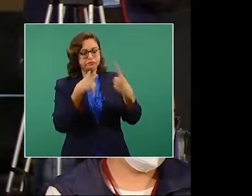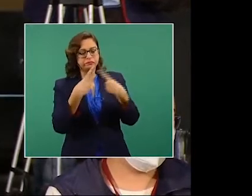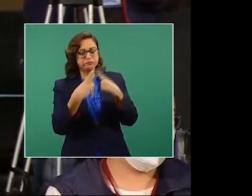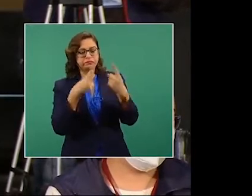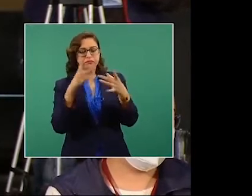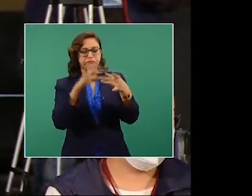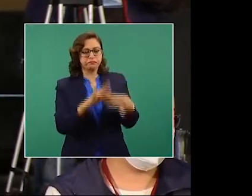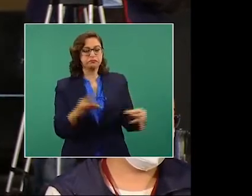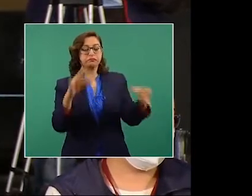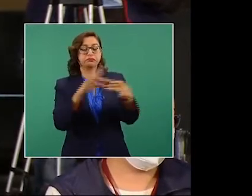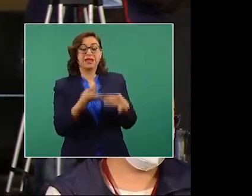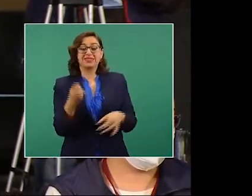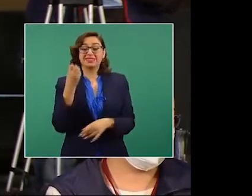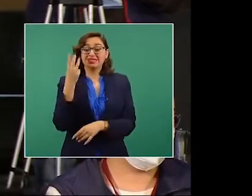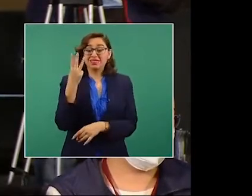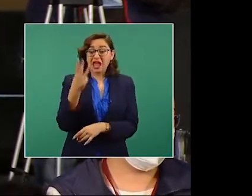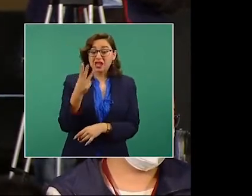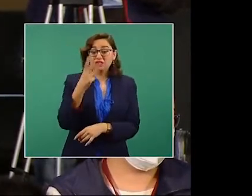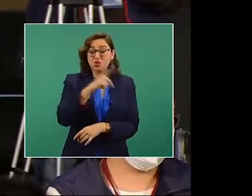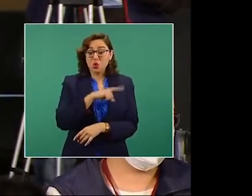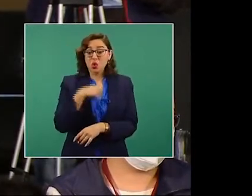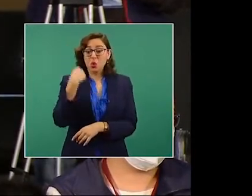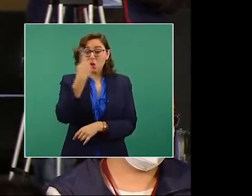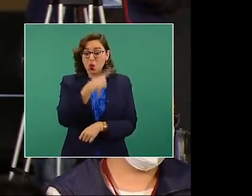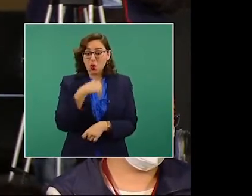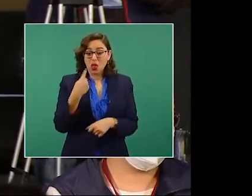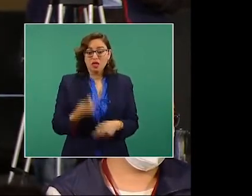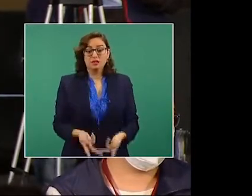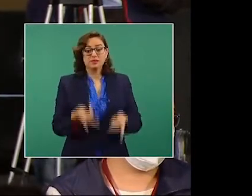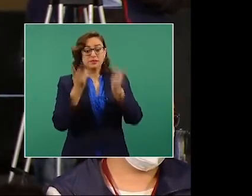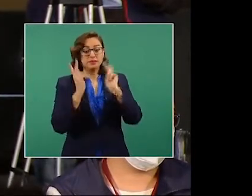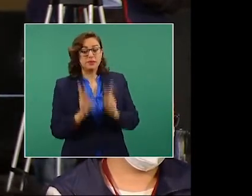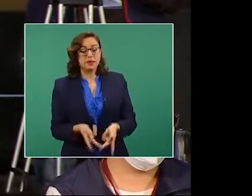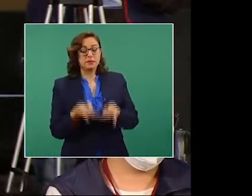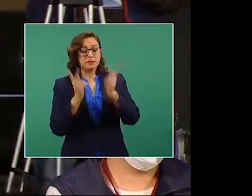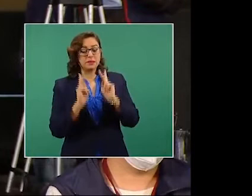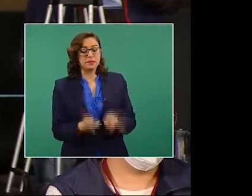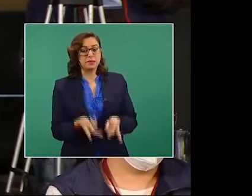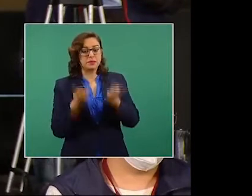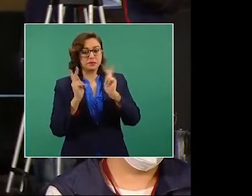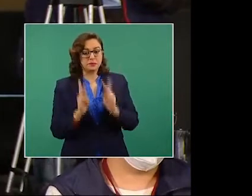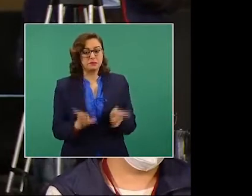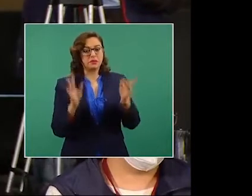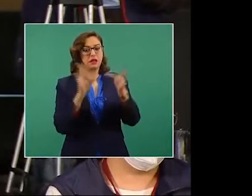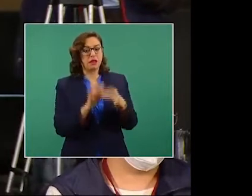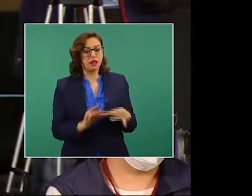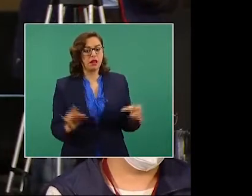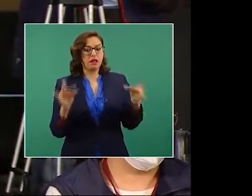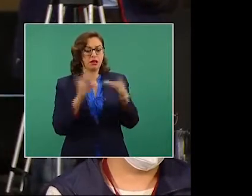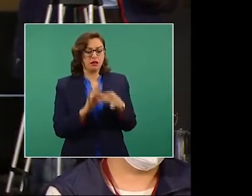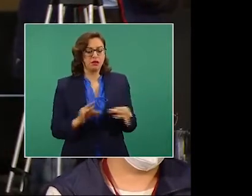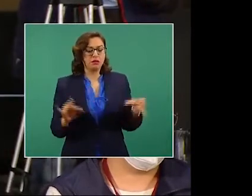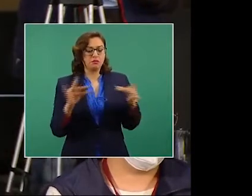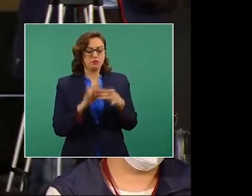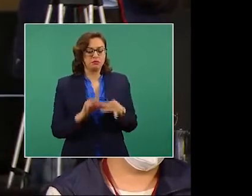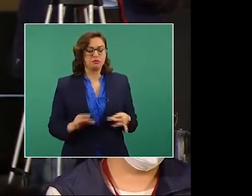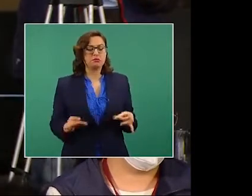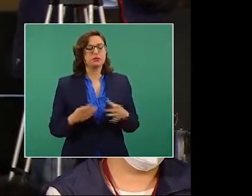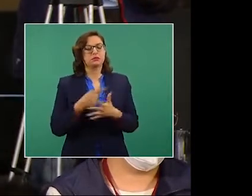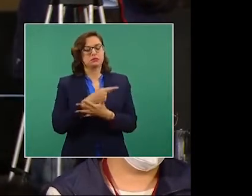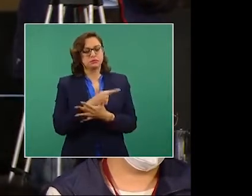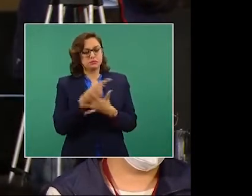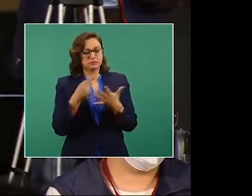de personas inocentes con reconocimiento de no culpabilidad por la Organización de las Naciones